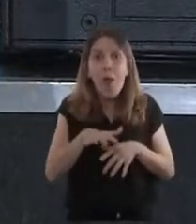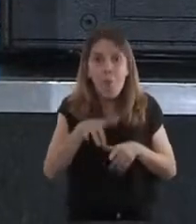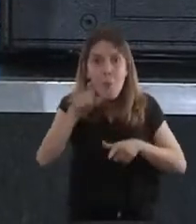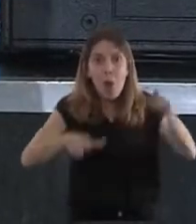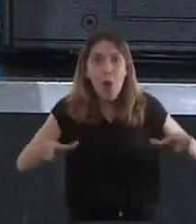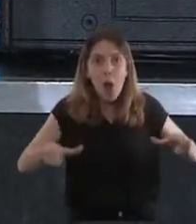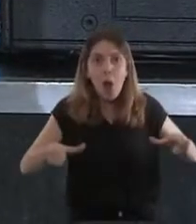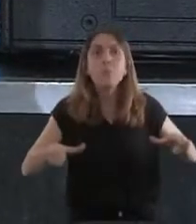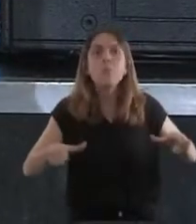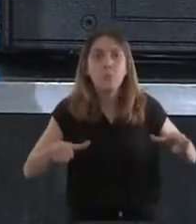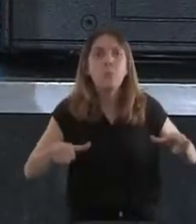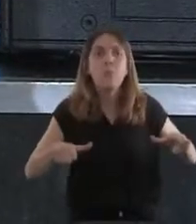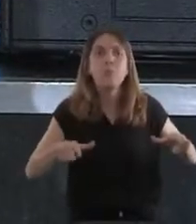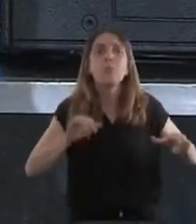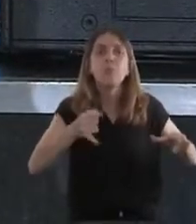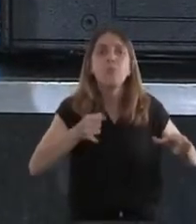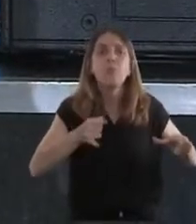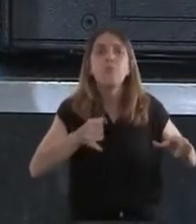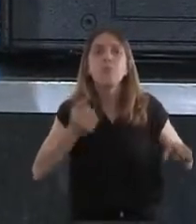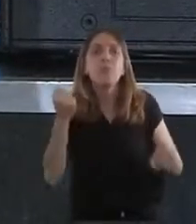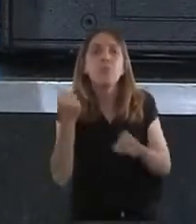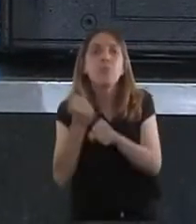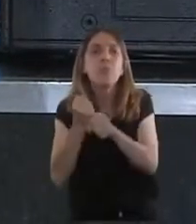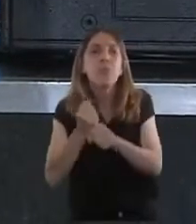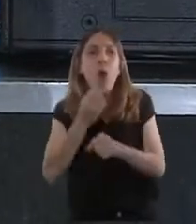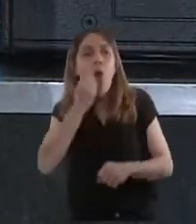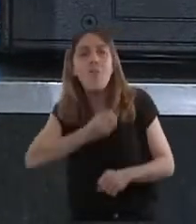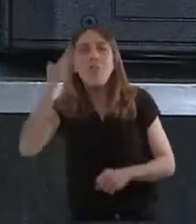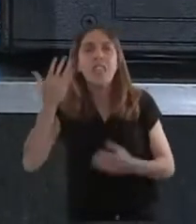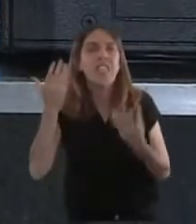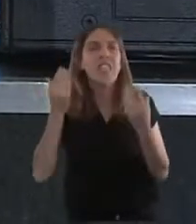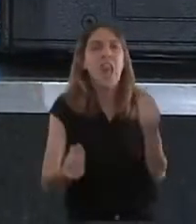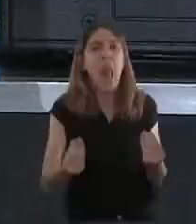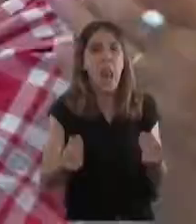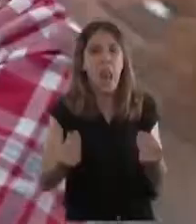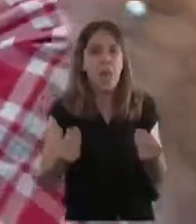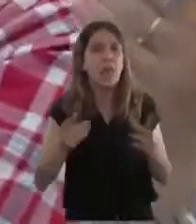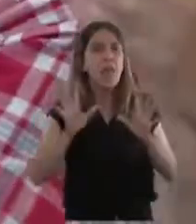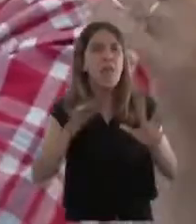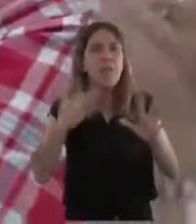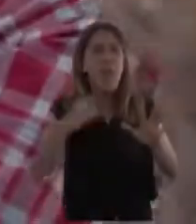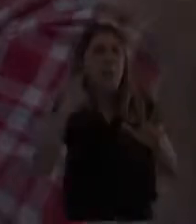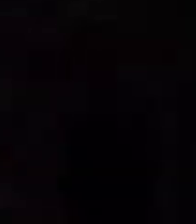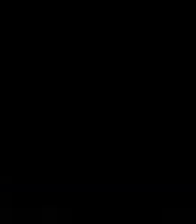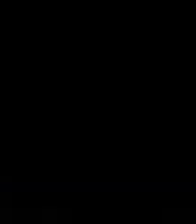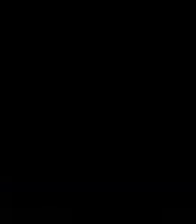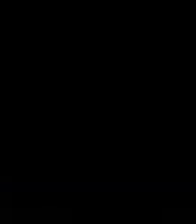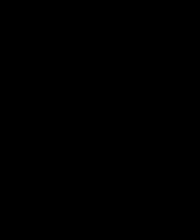sean parte de los empleos formales de la Argentina. Eso debemos lograr.